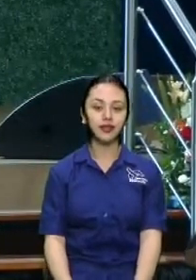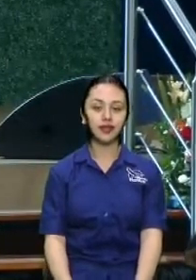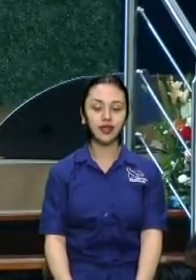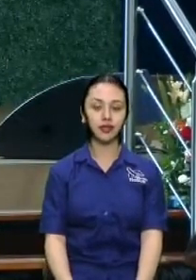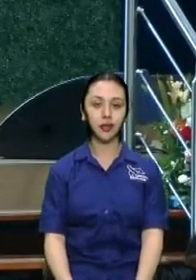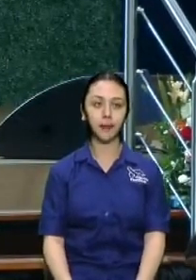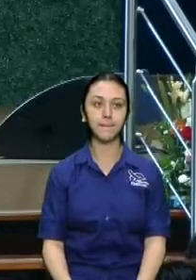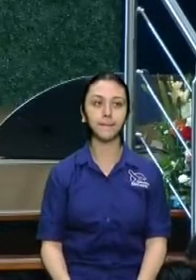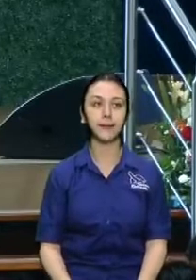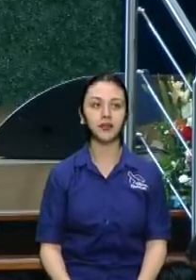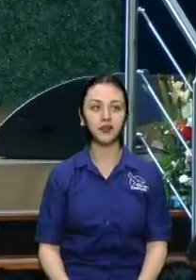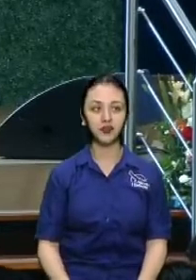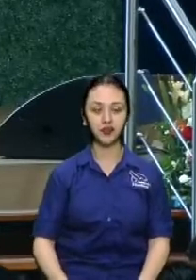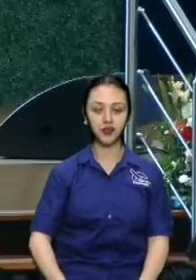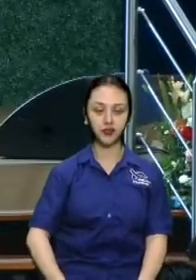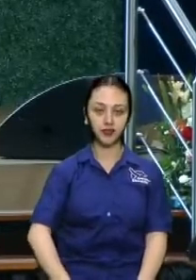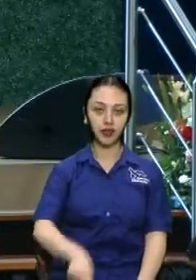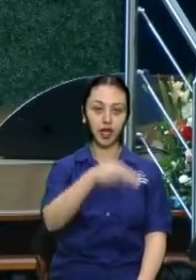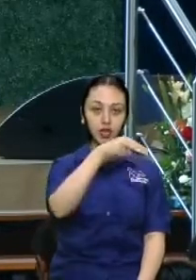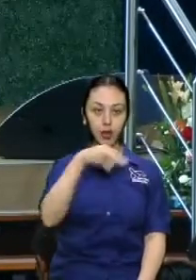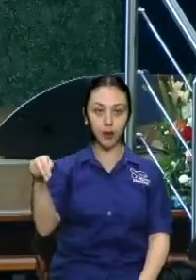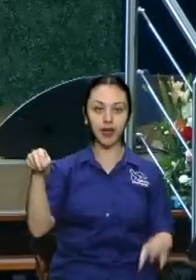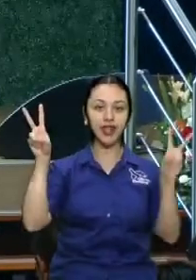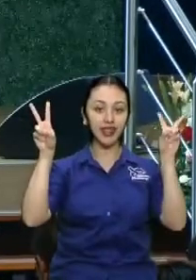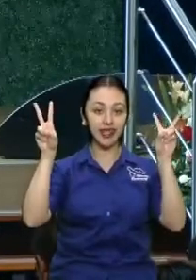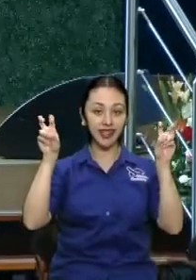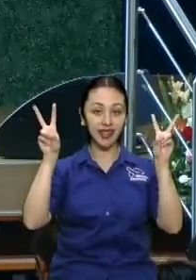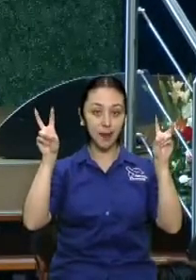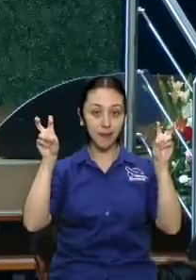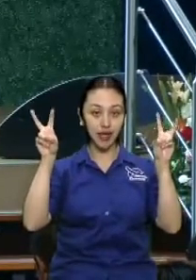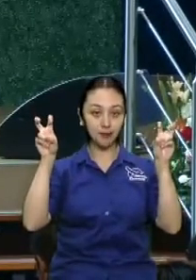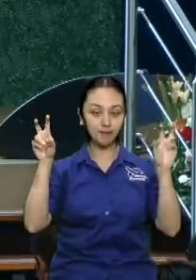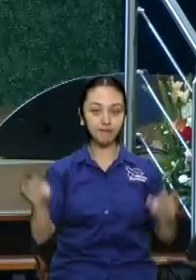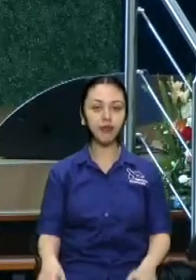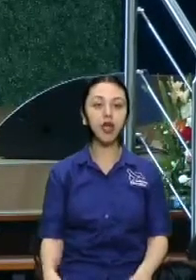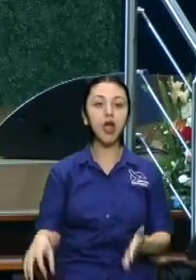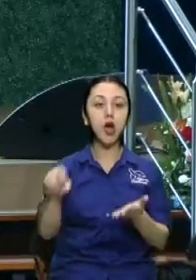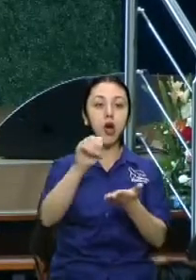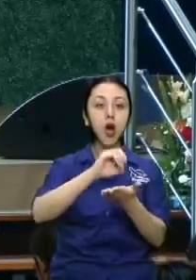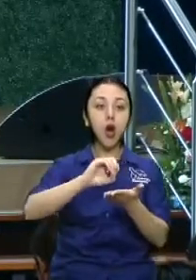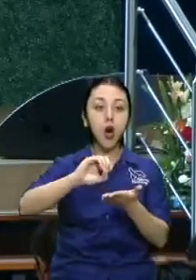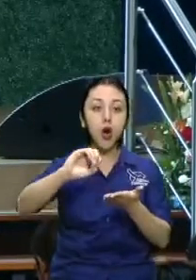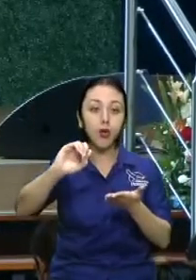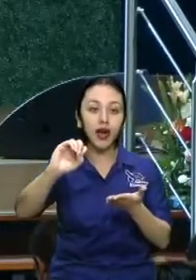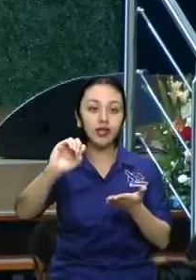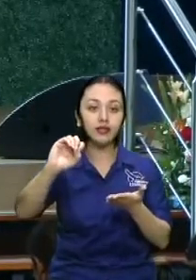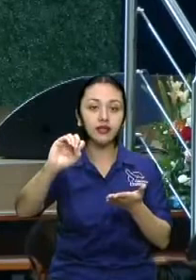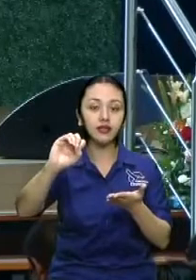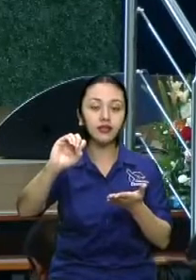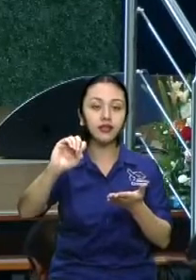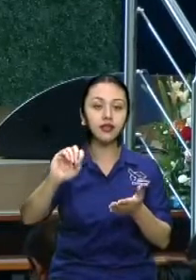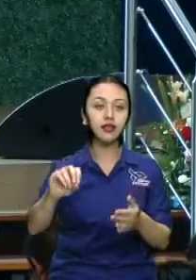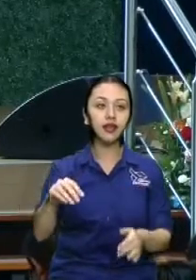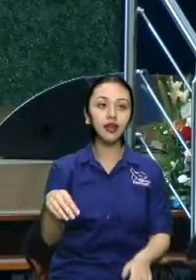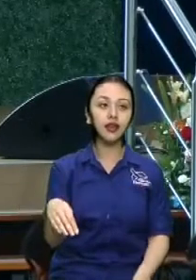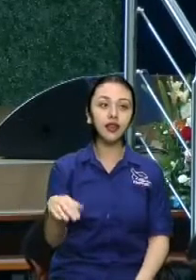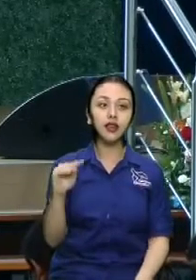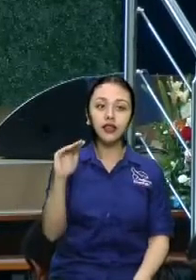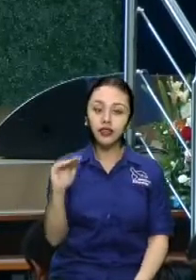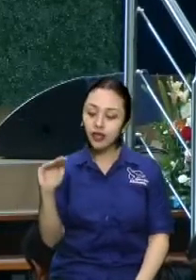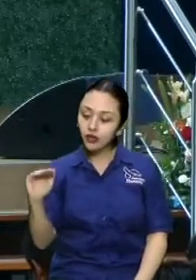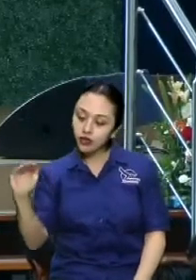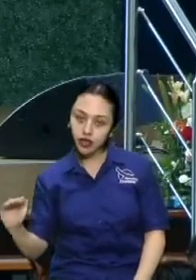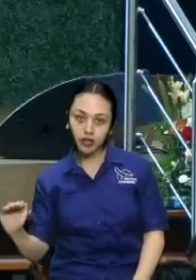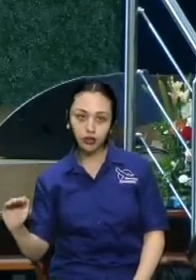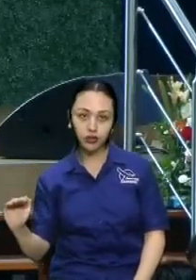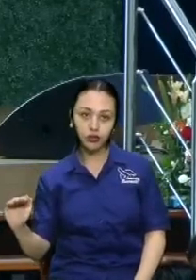Las hazañas de los menores. Mire, aquí entre nos, antes de que sigamos platicando, ¿qué es una hazaña?